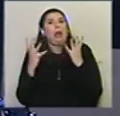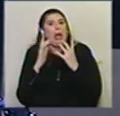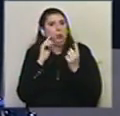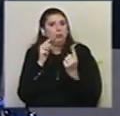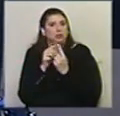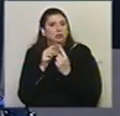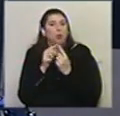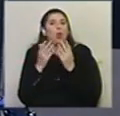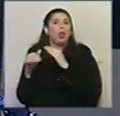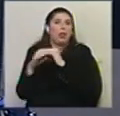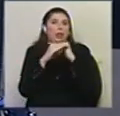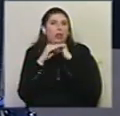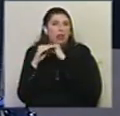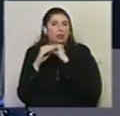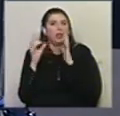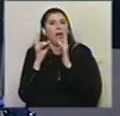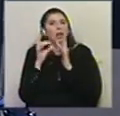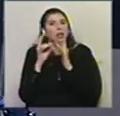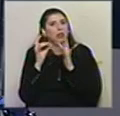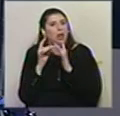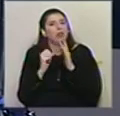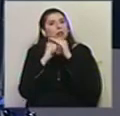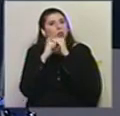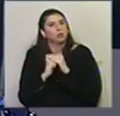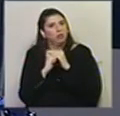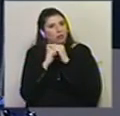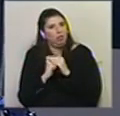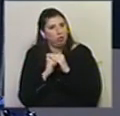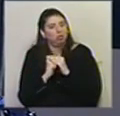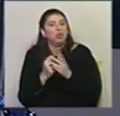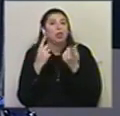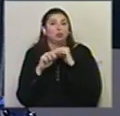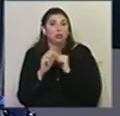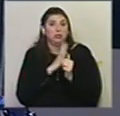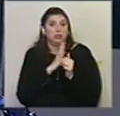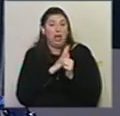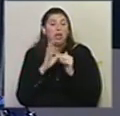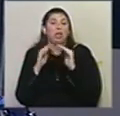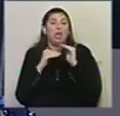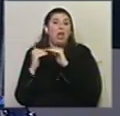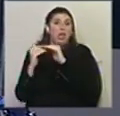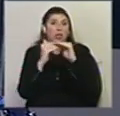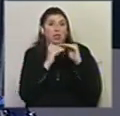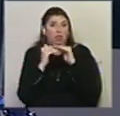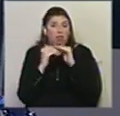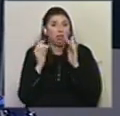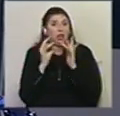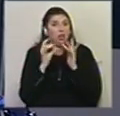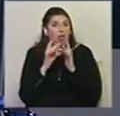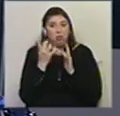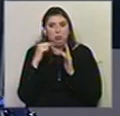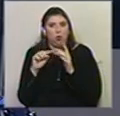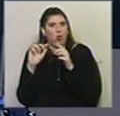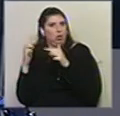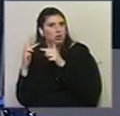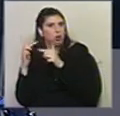equidad, calidad y sostenibilidad. Si yo tengo equidad y tengo calidad, pero no tengo sostenibilidad, se me acaban